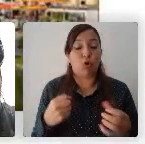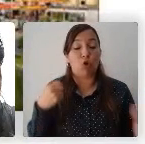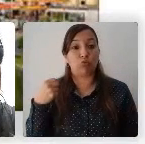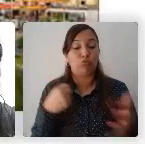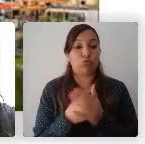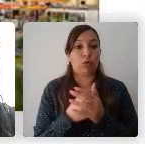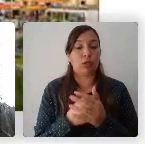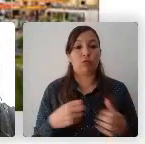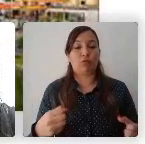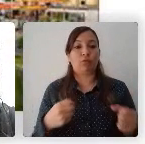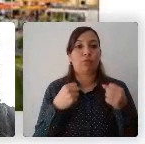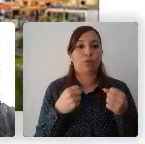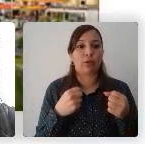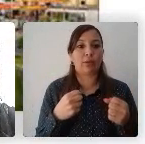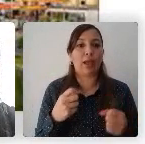Y dentro